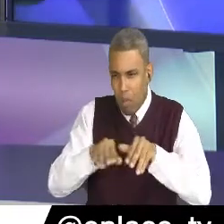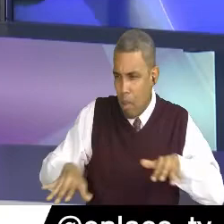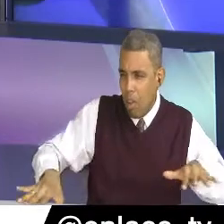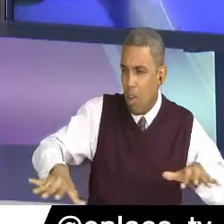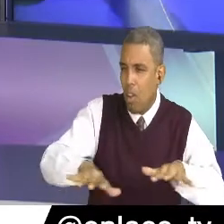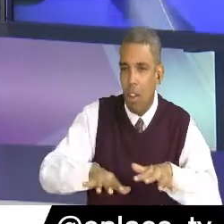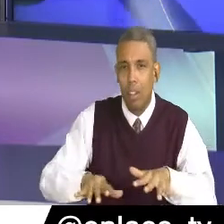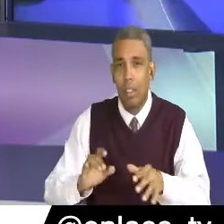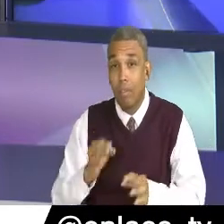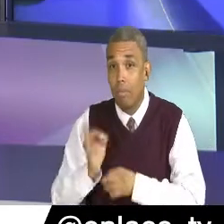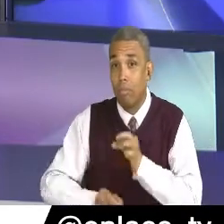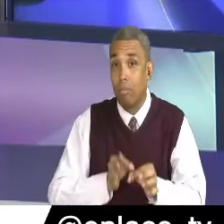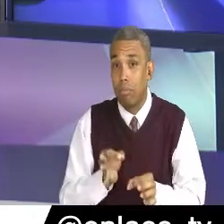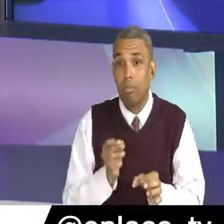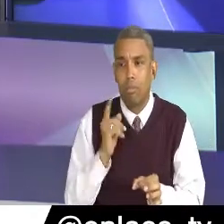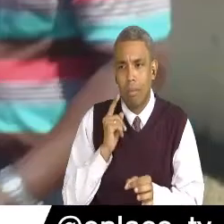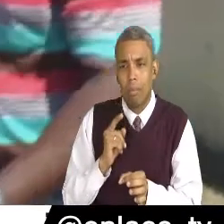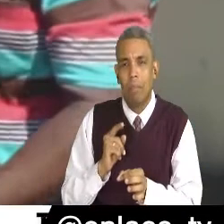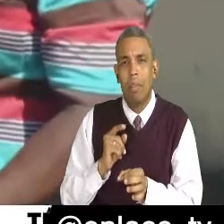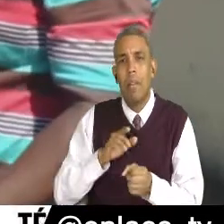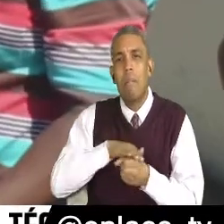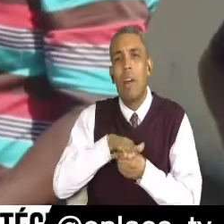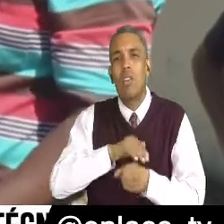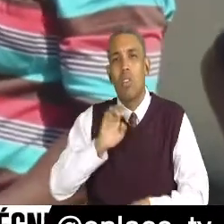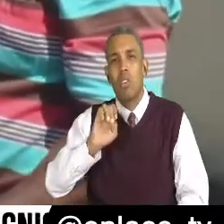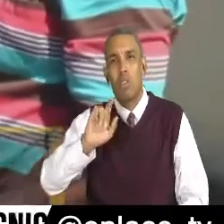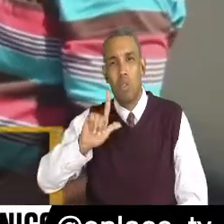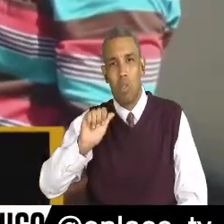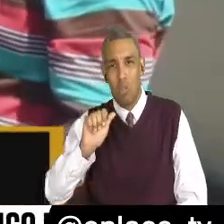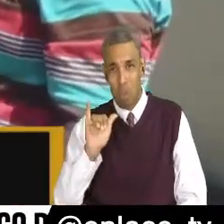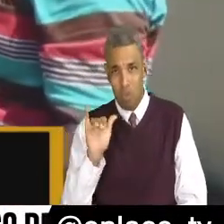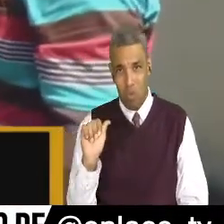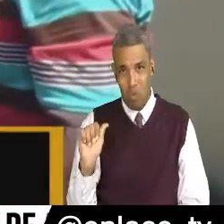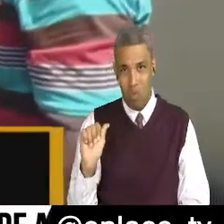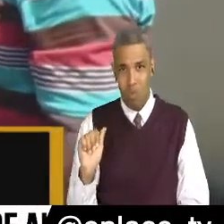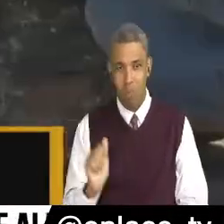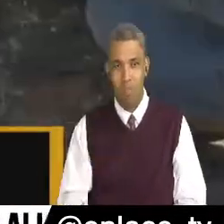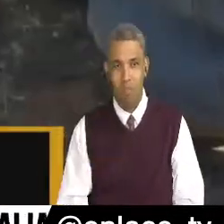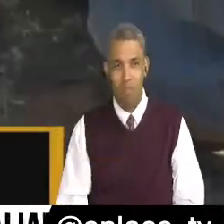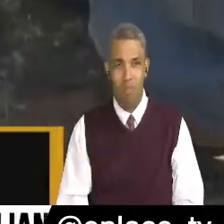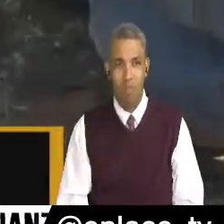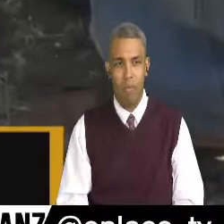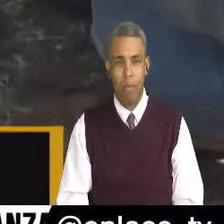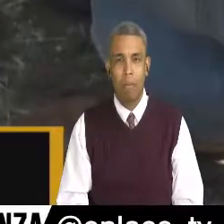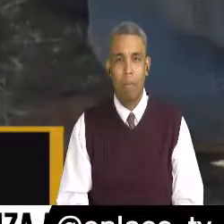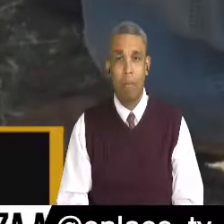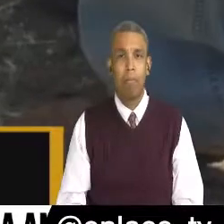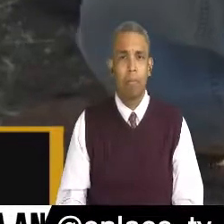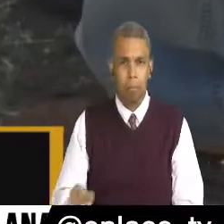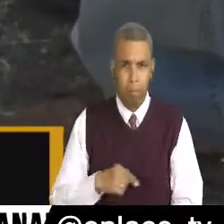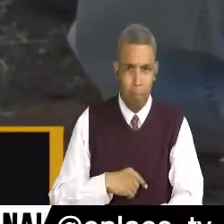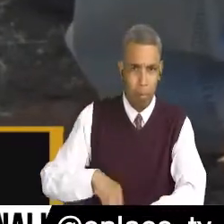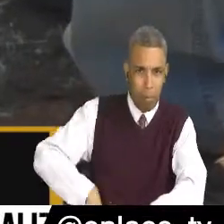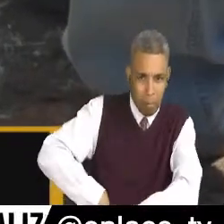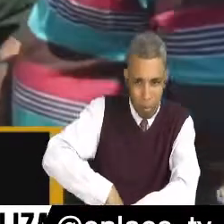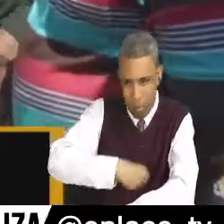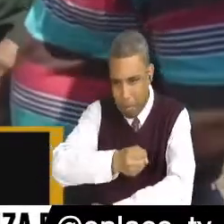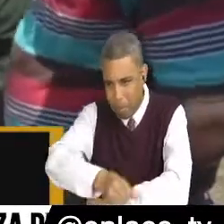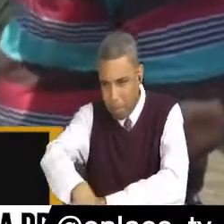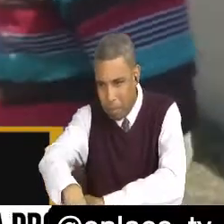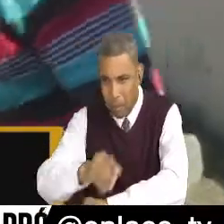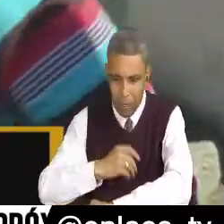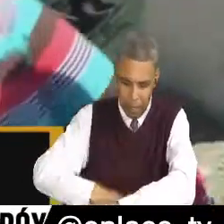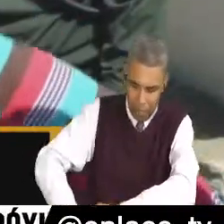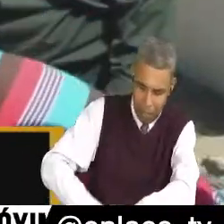concientización en el barrio Olaya Herrera. Con la jornada ambiental que se llevó a cabo en el barrio Olaya Herrera, se celebró el Día de la Tierra, donde participó